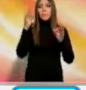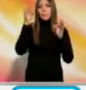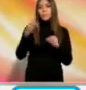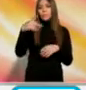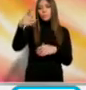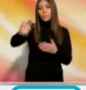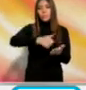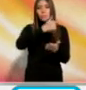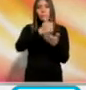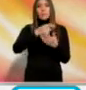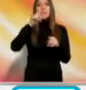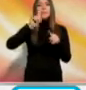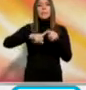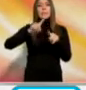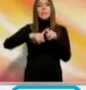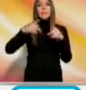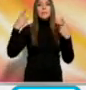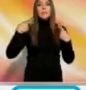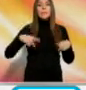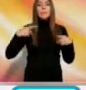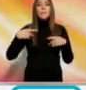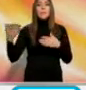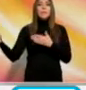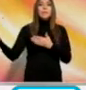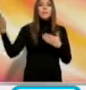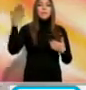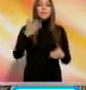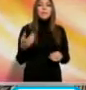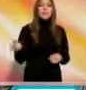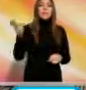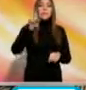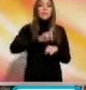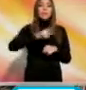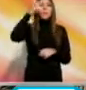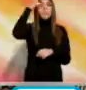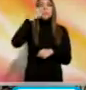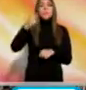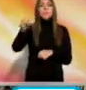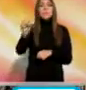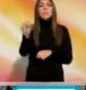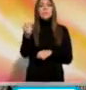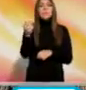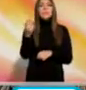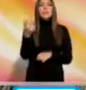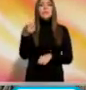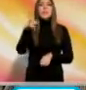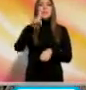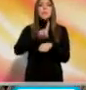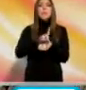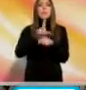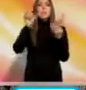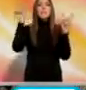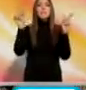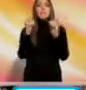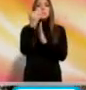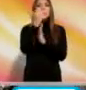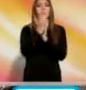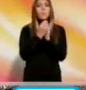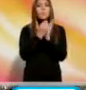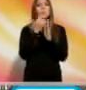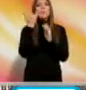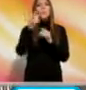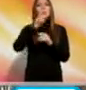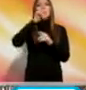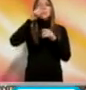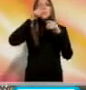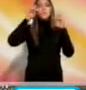quien llega, vean qué bonito, una noche de septiembre, cuando los días se acortan y las lámparas